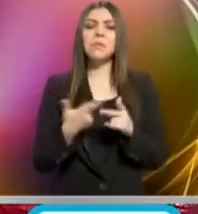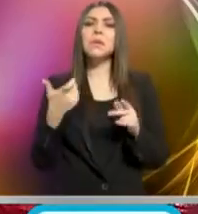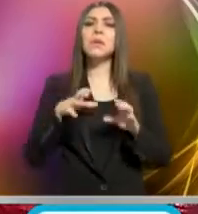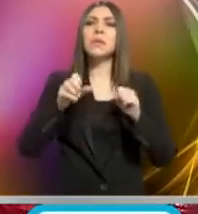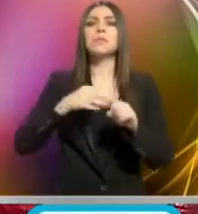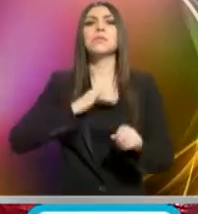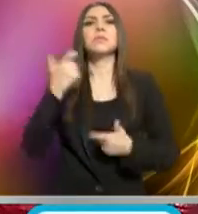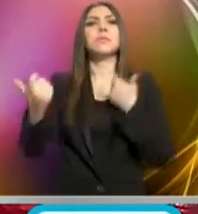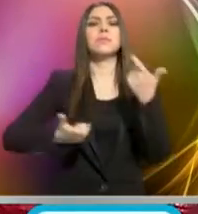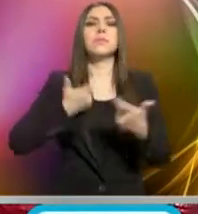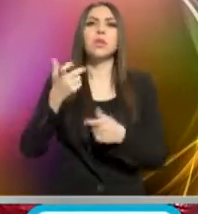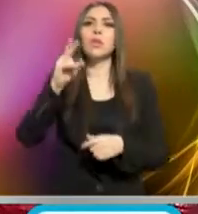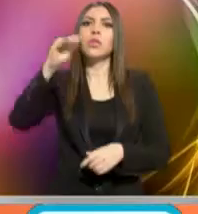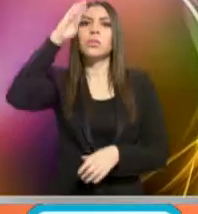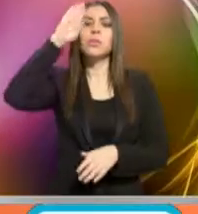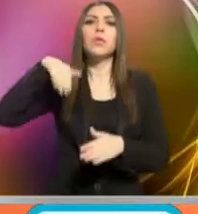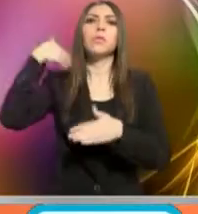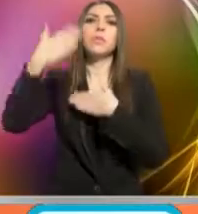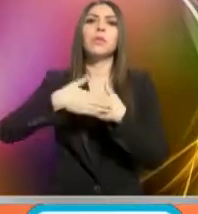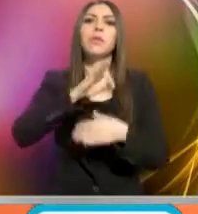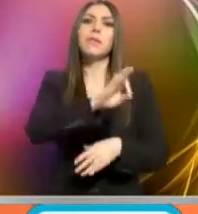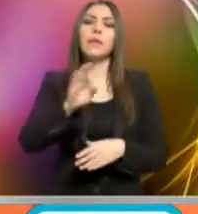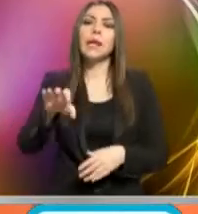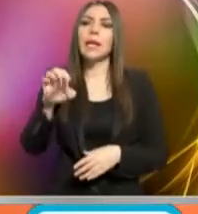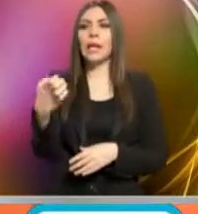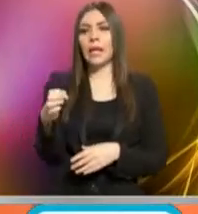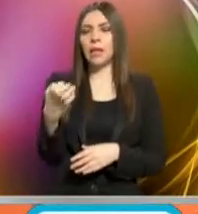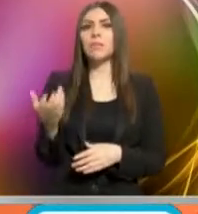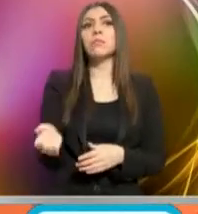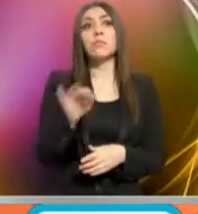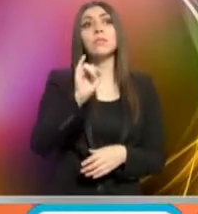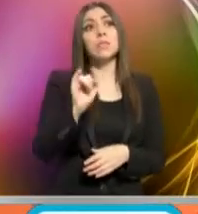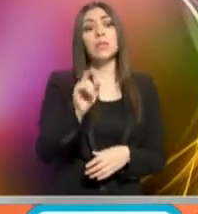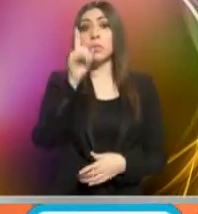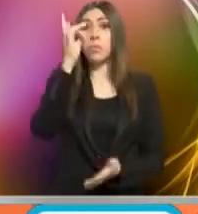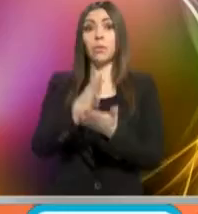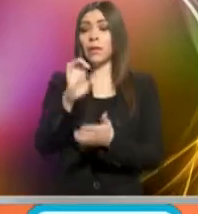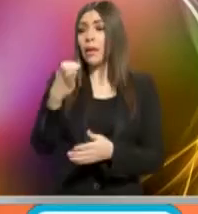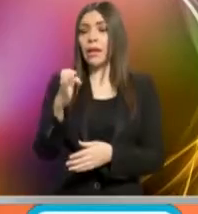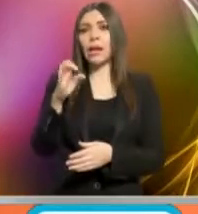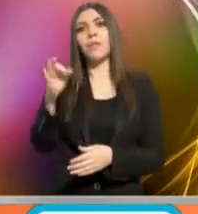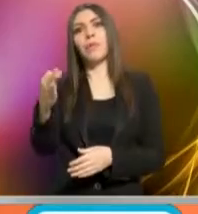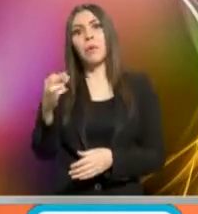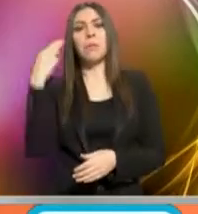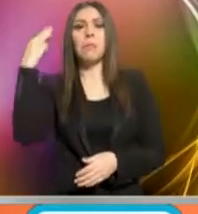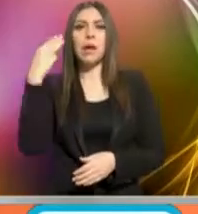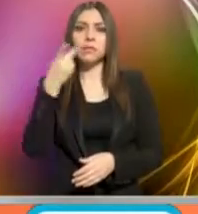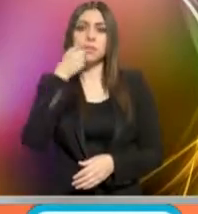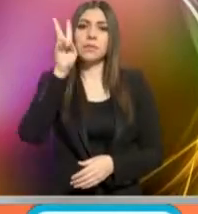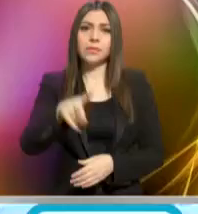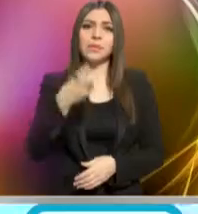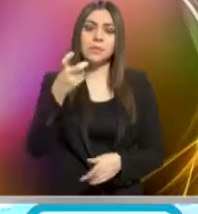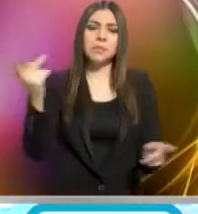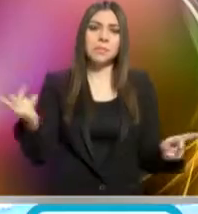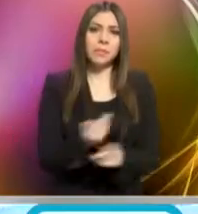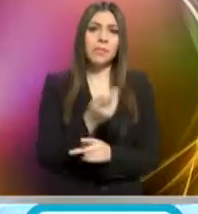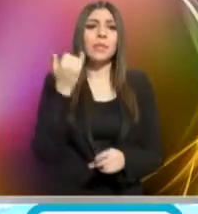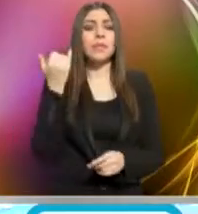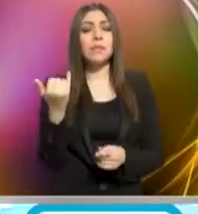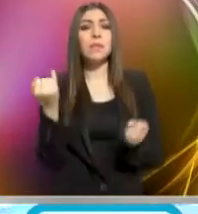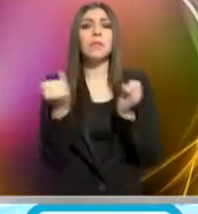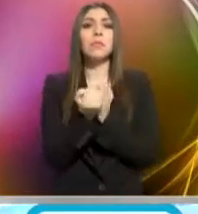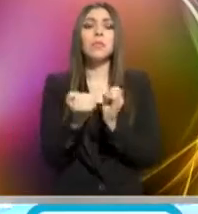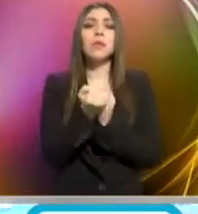ejemplo. Claro. Y en enero y en febrero y en marzo. O sea, es que no nada más es enero, también hay que ver qué es lo que pasa, ¿no? Y un poco también